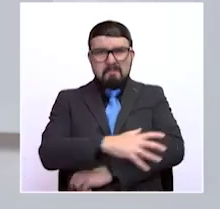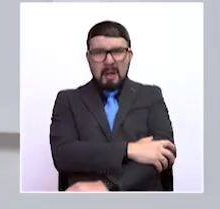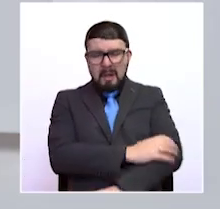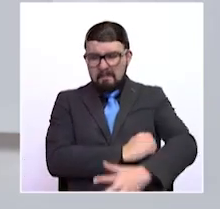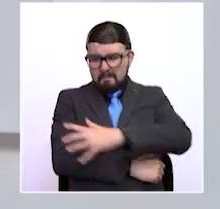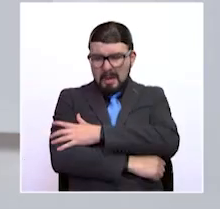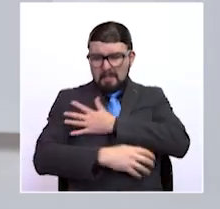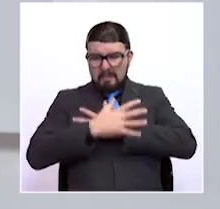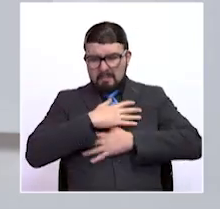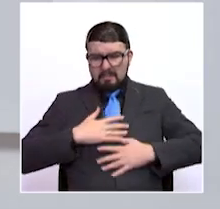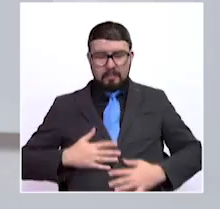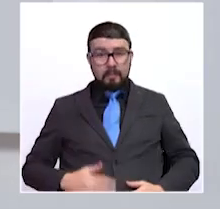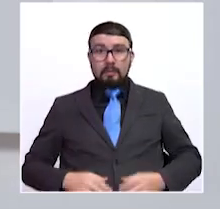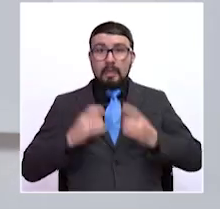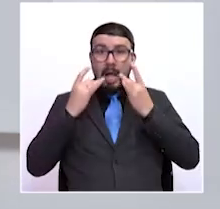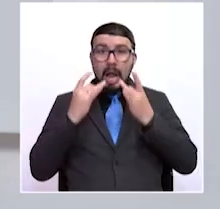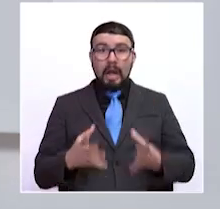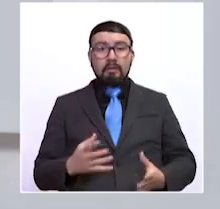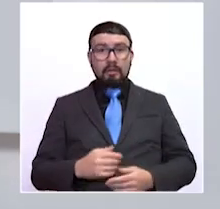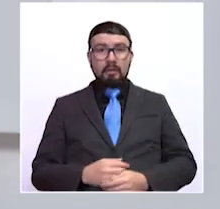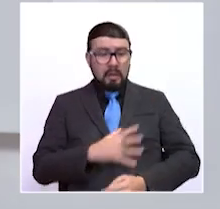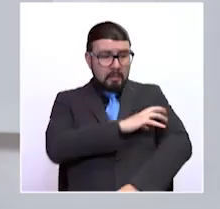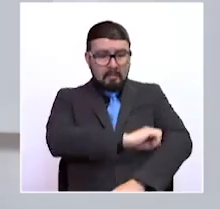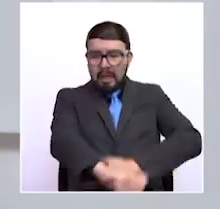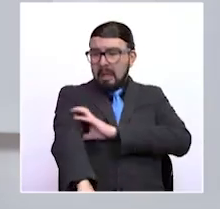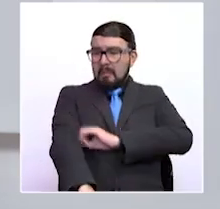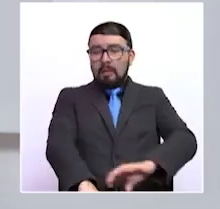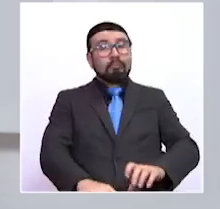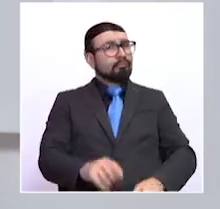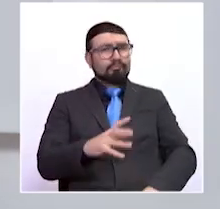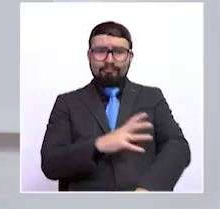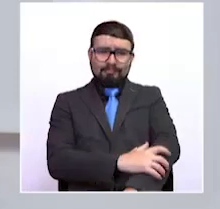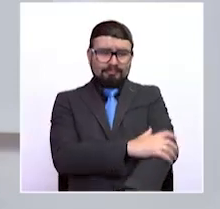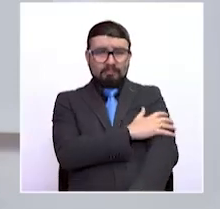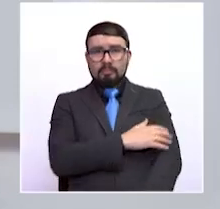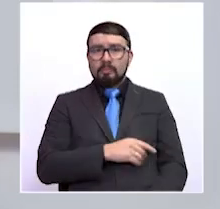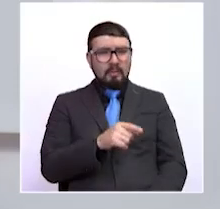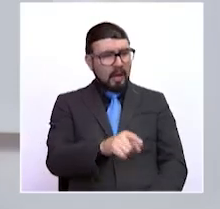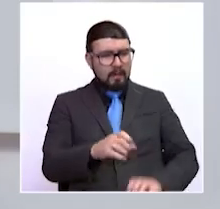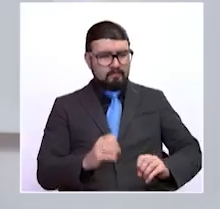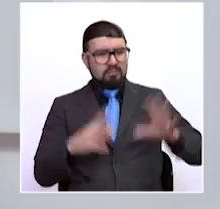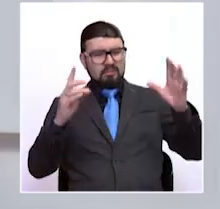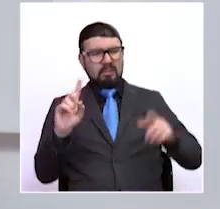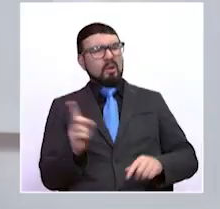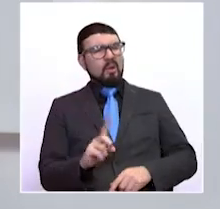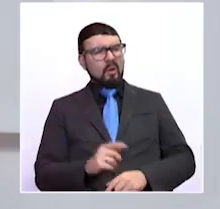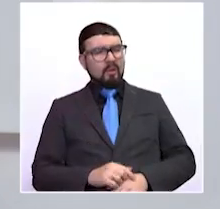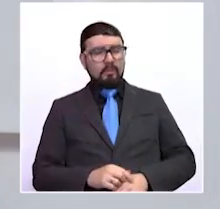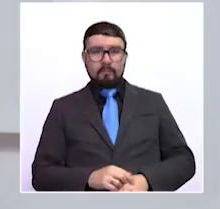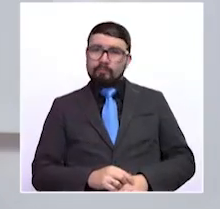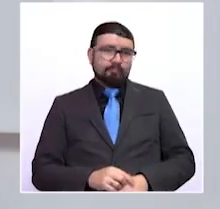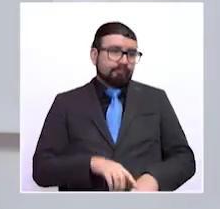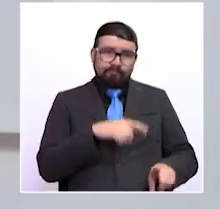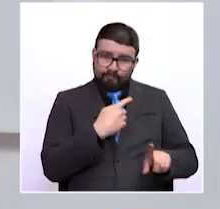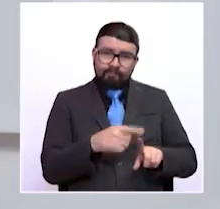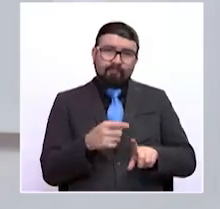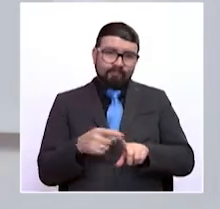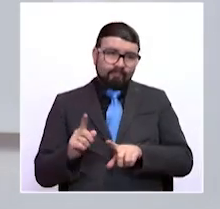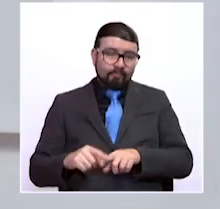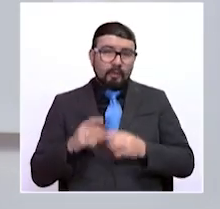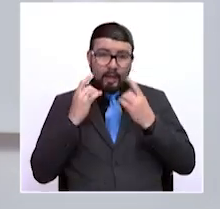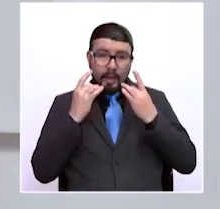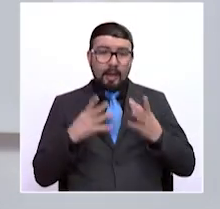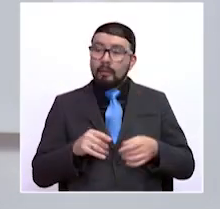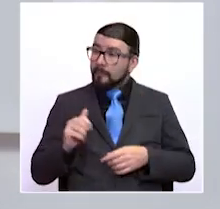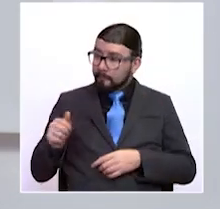daño es terrible. Entonces no es que eso no explota, No, es que son muchos los factores, como lo